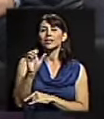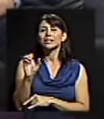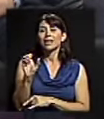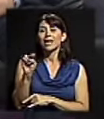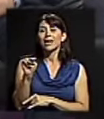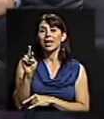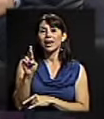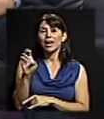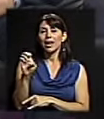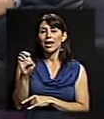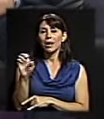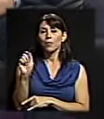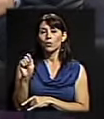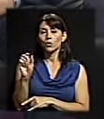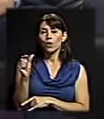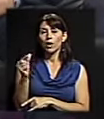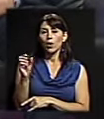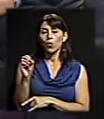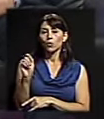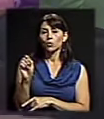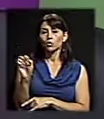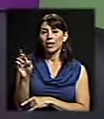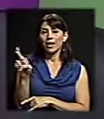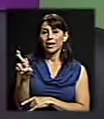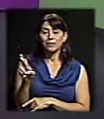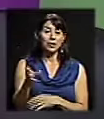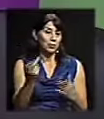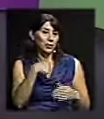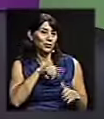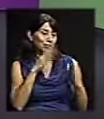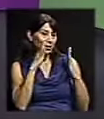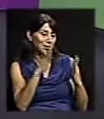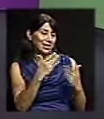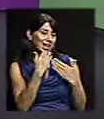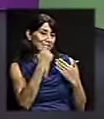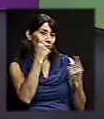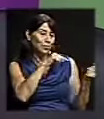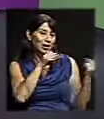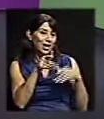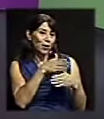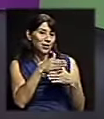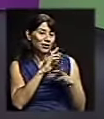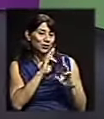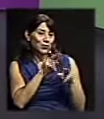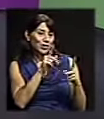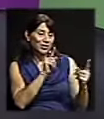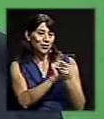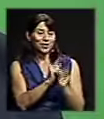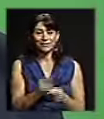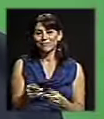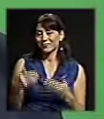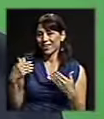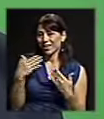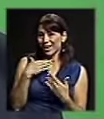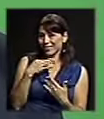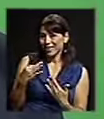@cnco punc pues estaremos pendientes y muchas gracias Don Eric por venir a compartir los resultados de este encuentro encantado María Fernanda